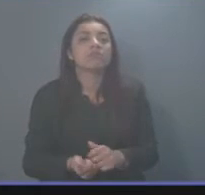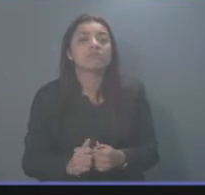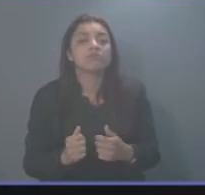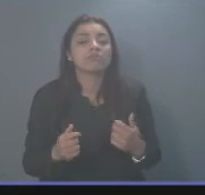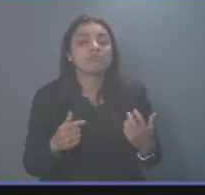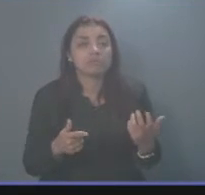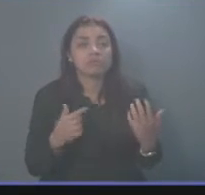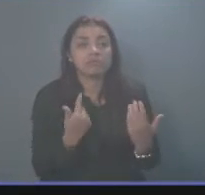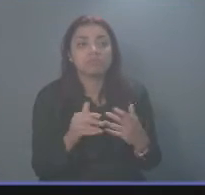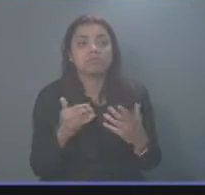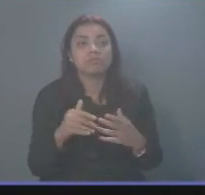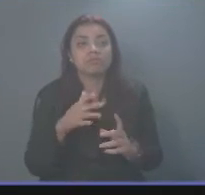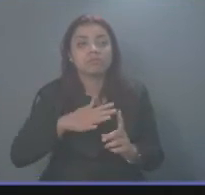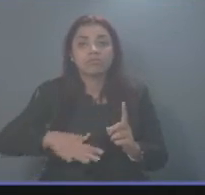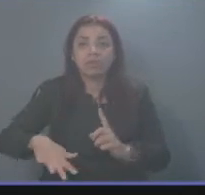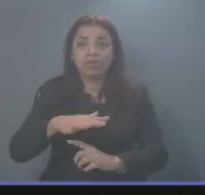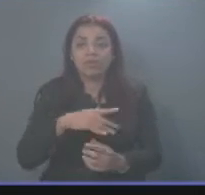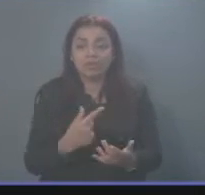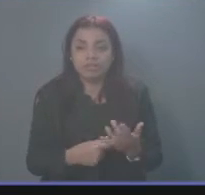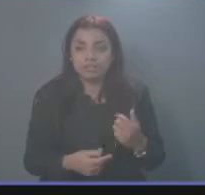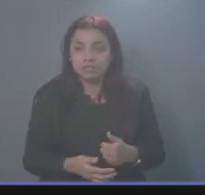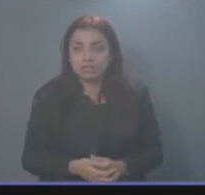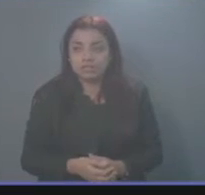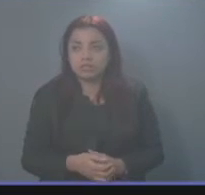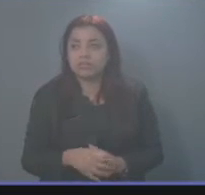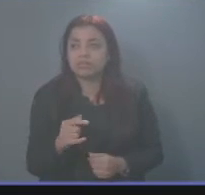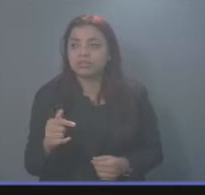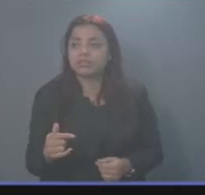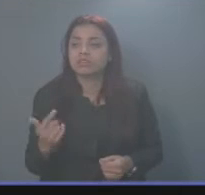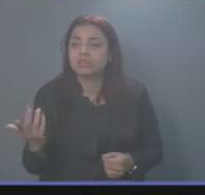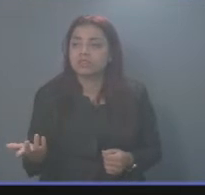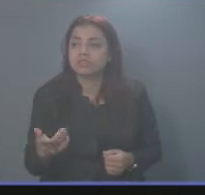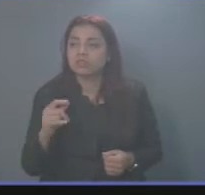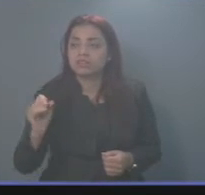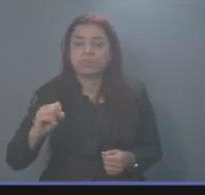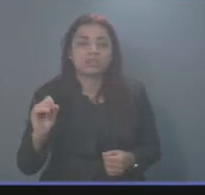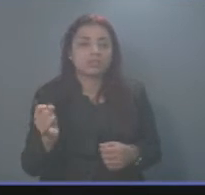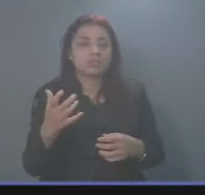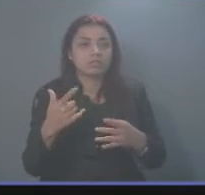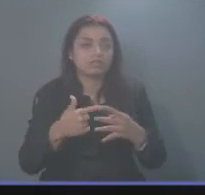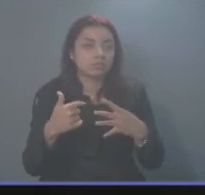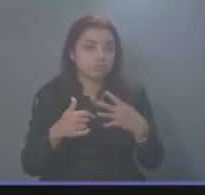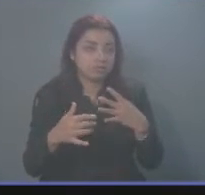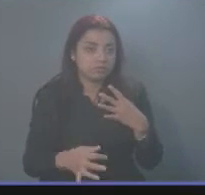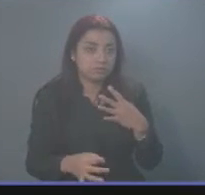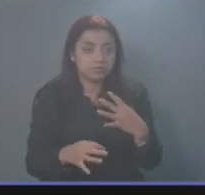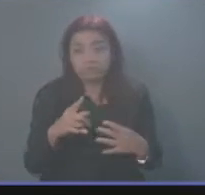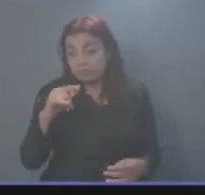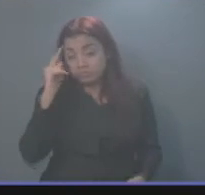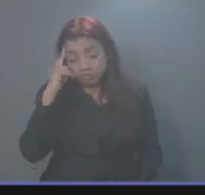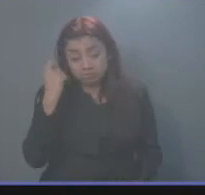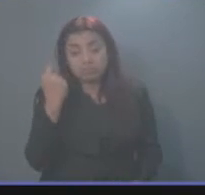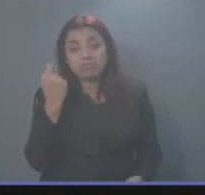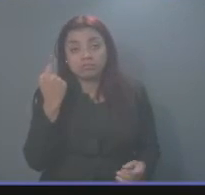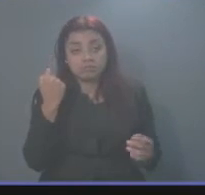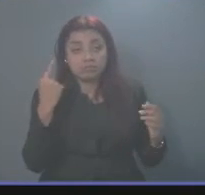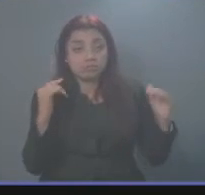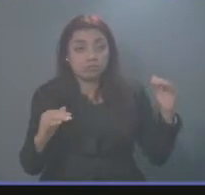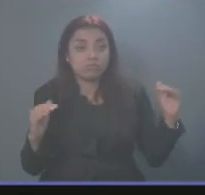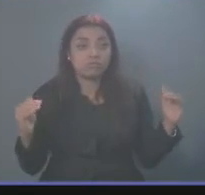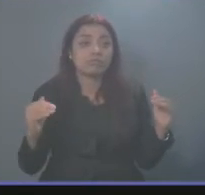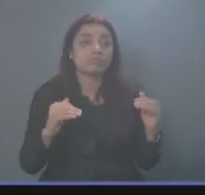como de otras circunstancias. Es en ese sentido que la nueva ley reconoce en un plano de igualdad a